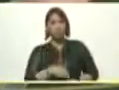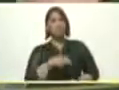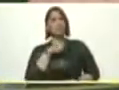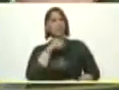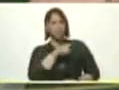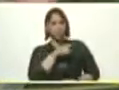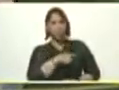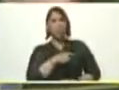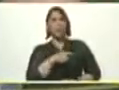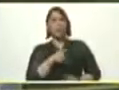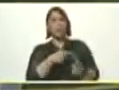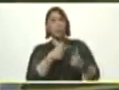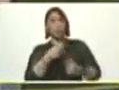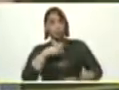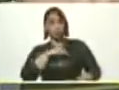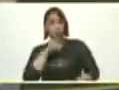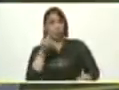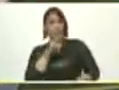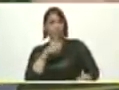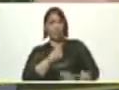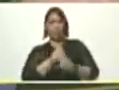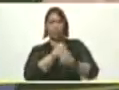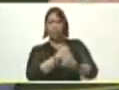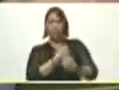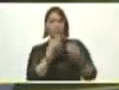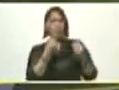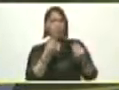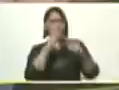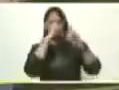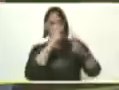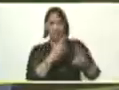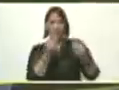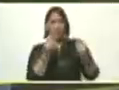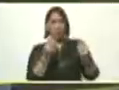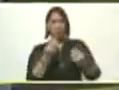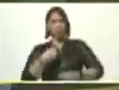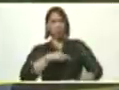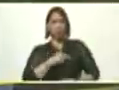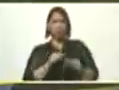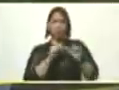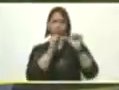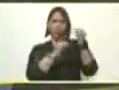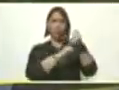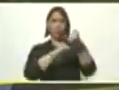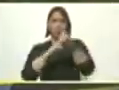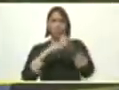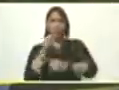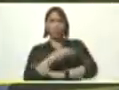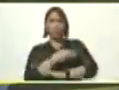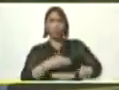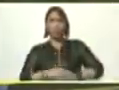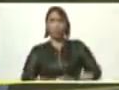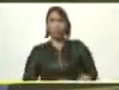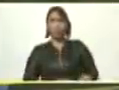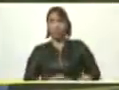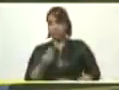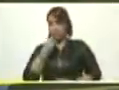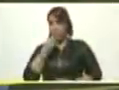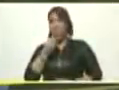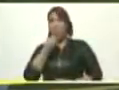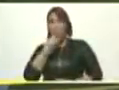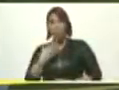así que por algo los venezolanos te quieren tanto te respetan tanto y vamos a seguir apoyando tu música sí o no y se come Bueno aquí